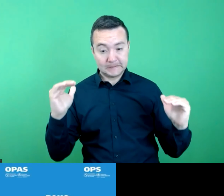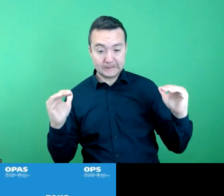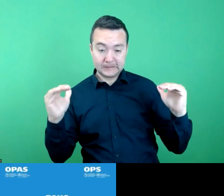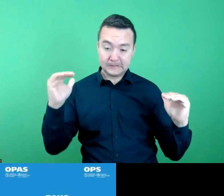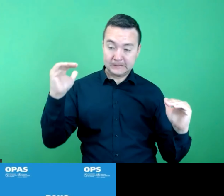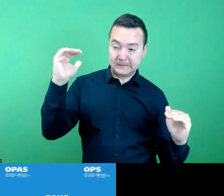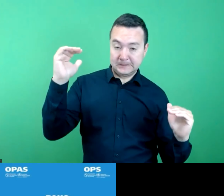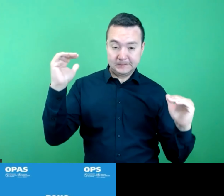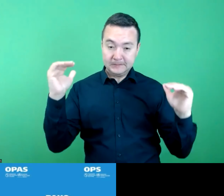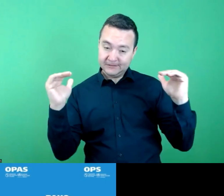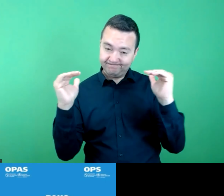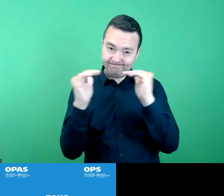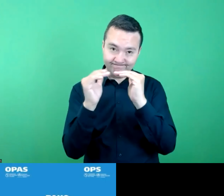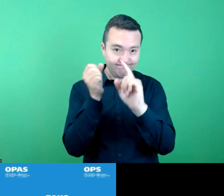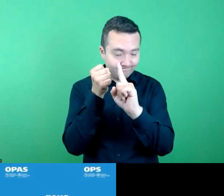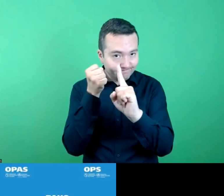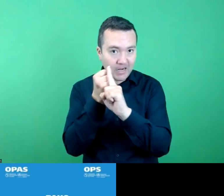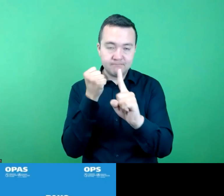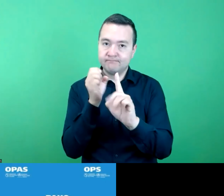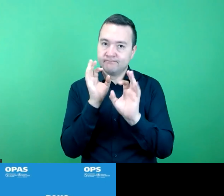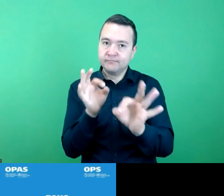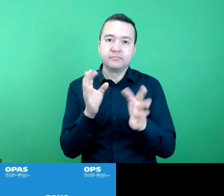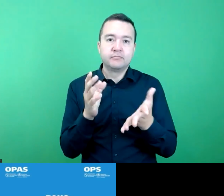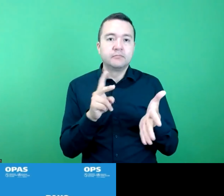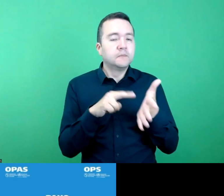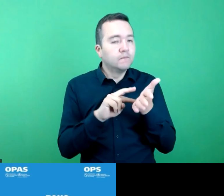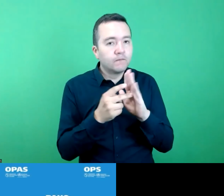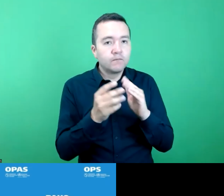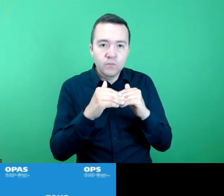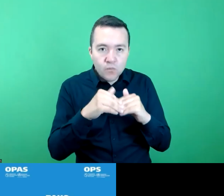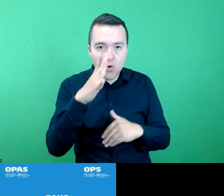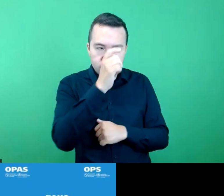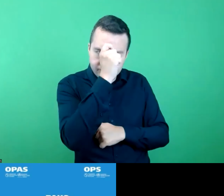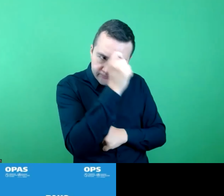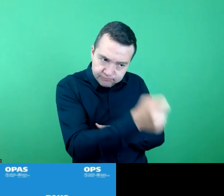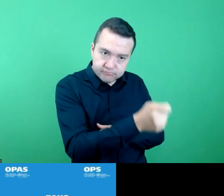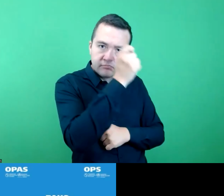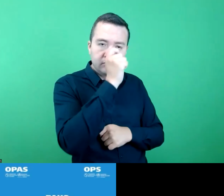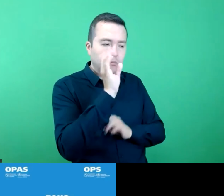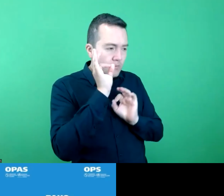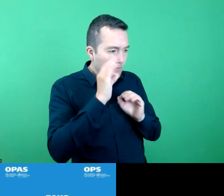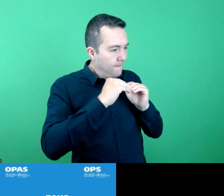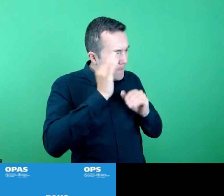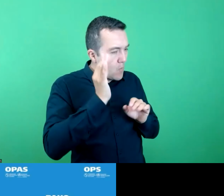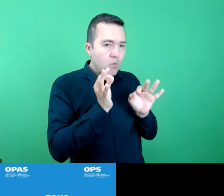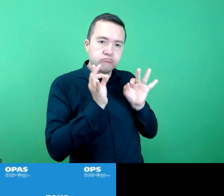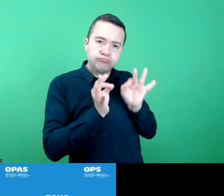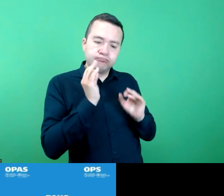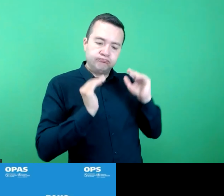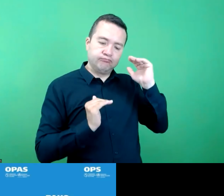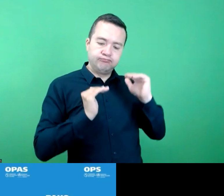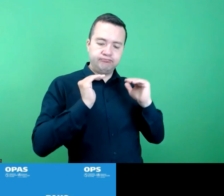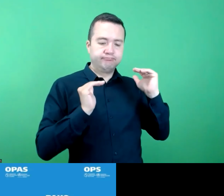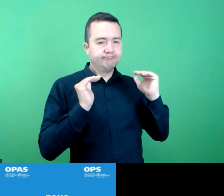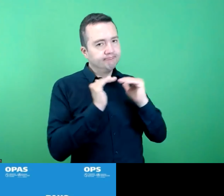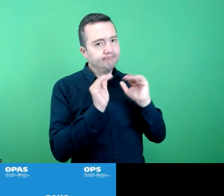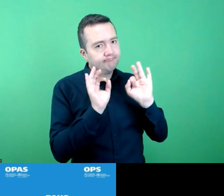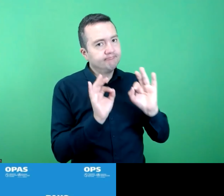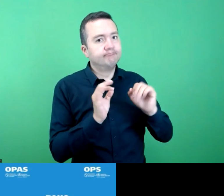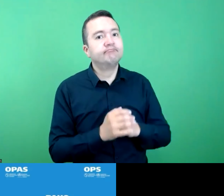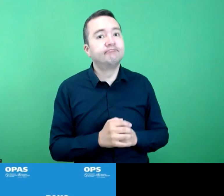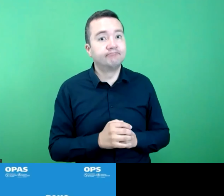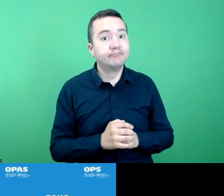más justa, con más respeto, centrado en las personas. Para alcanzar esta